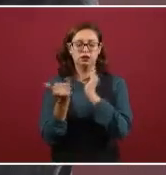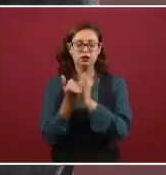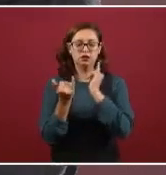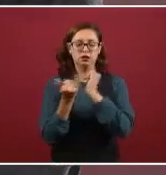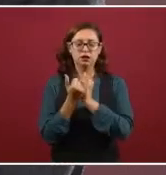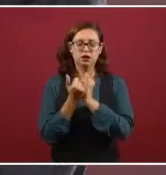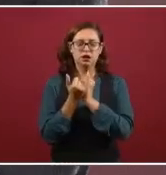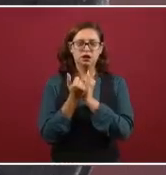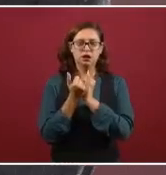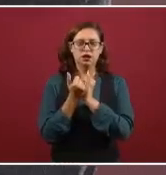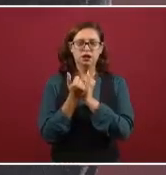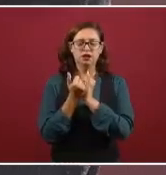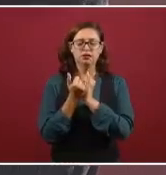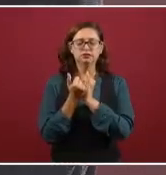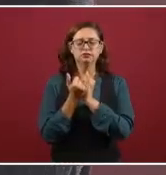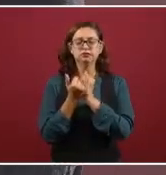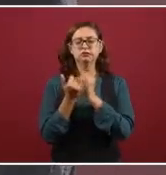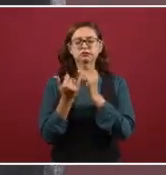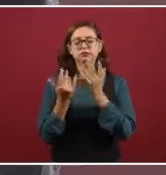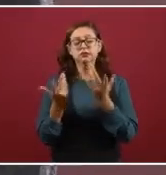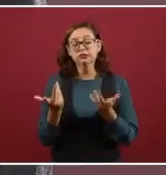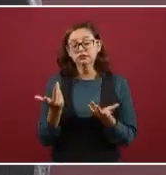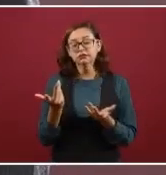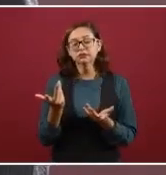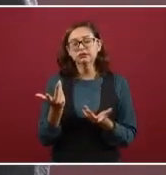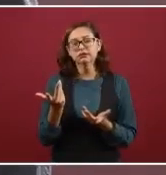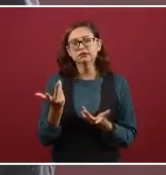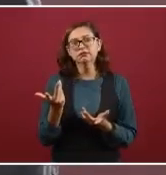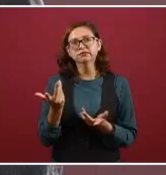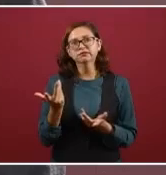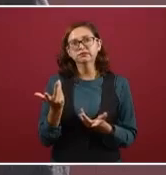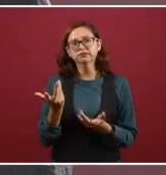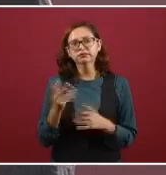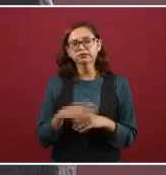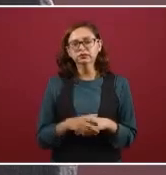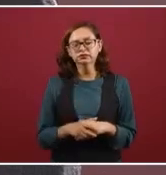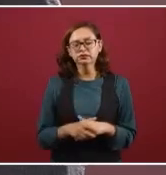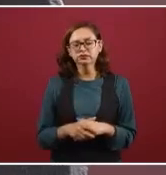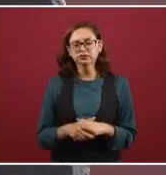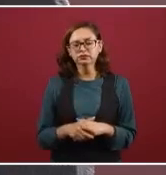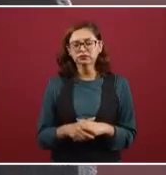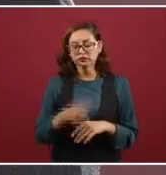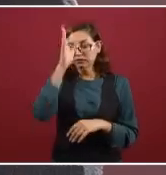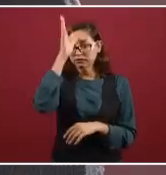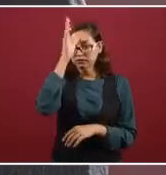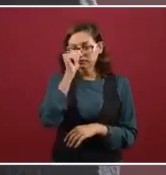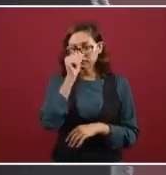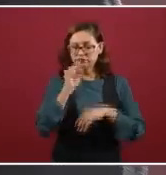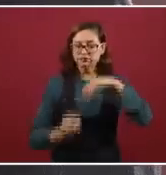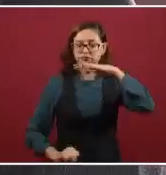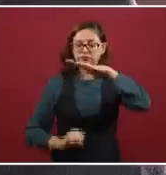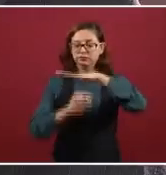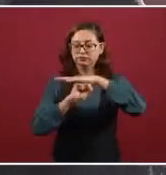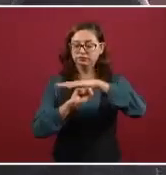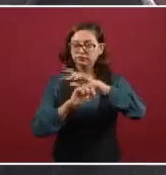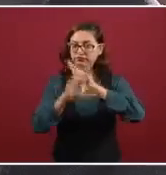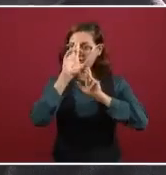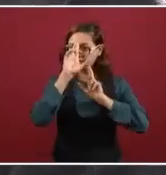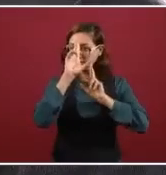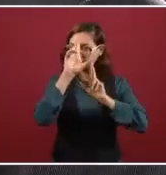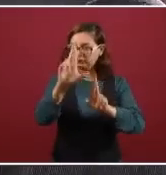el acuerdo tiene que ser a partir del respeto del medio